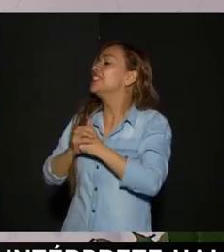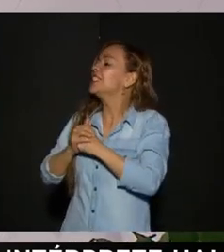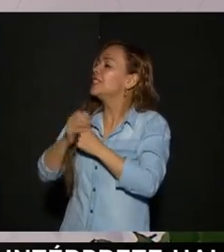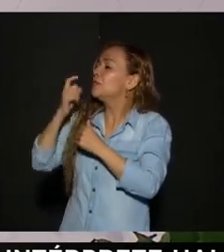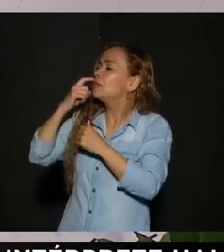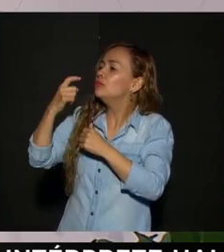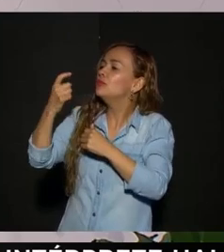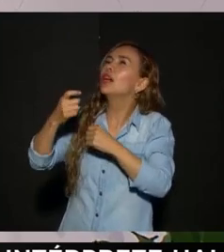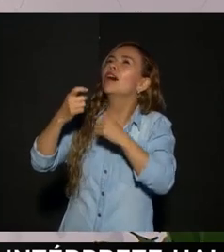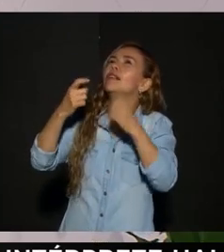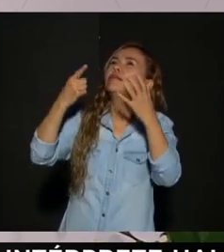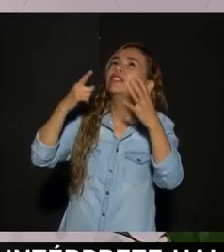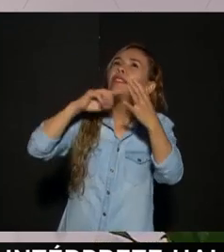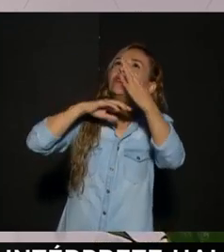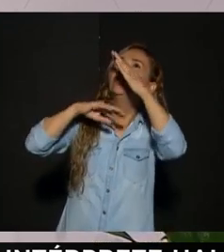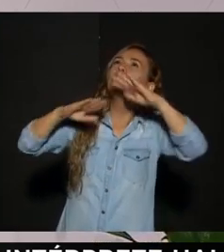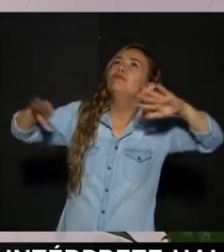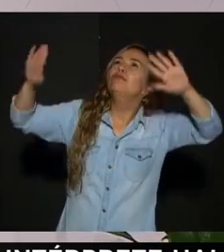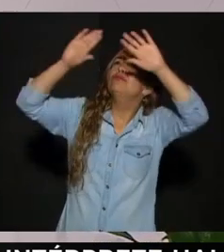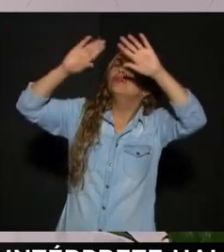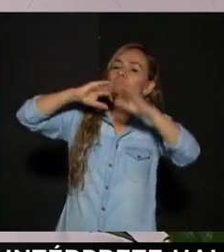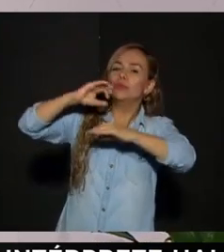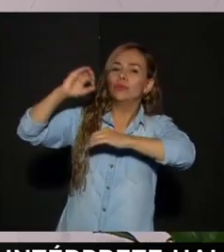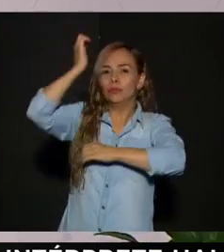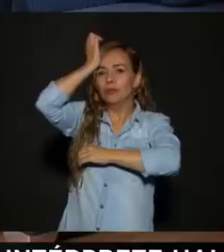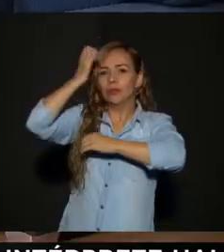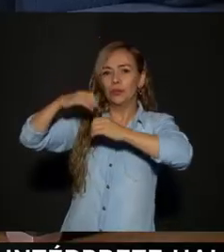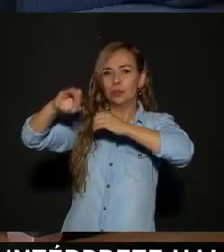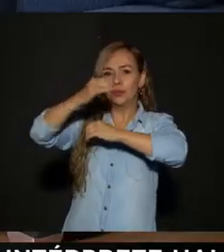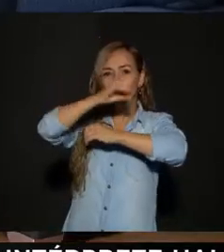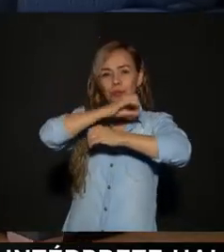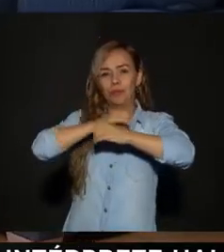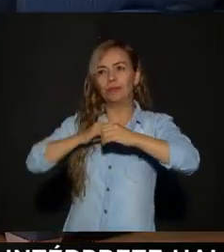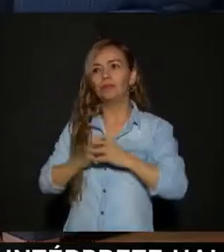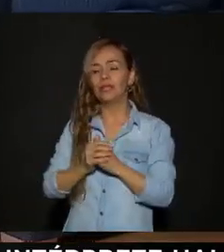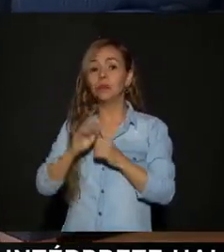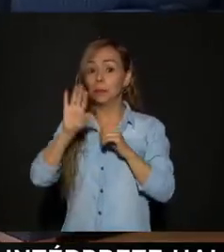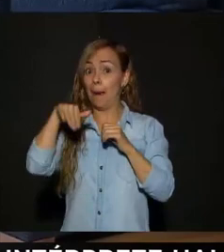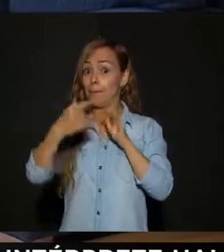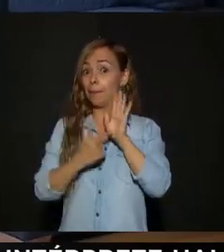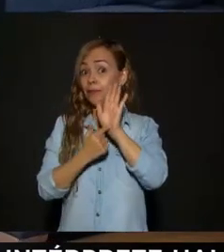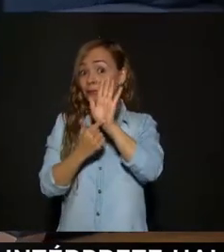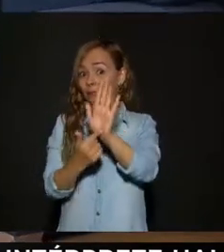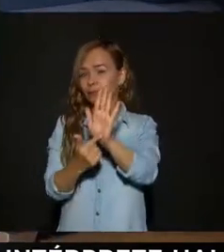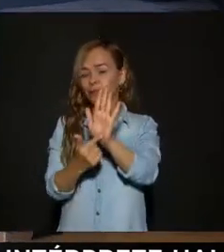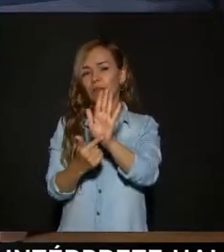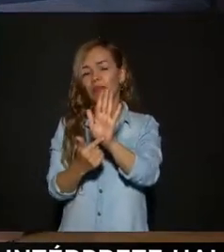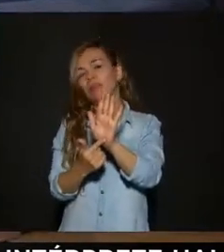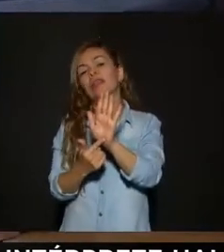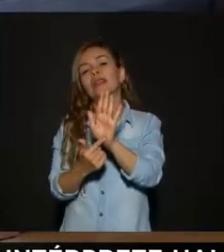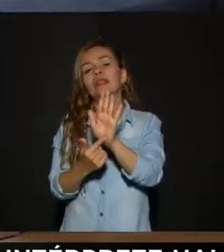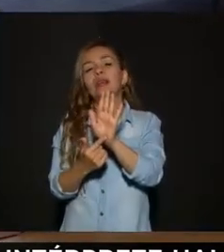buscar esos elementos del cielo, esos asteroides. Listo, estás lista. Estoy lista. Vamos a mostrar un video. Queremos que los